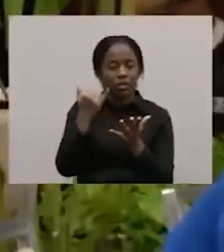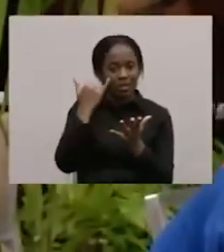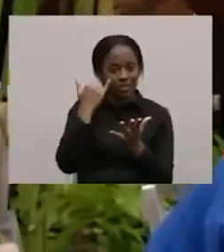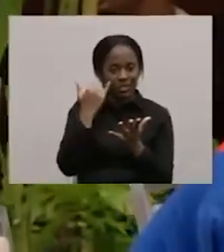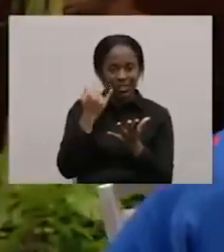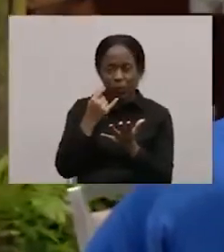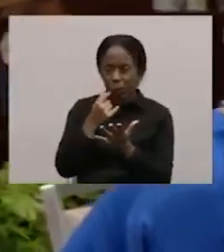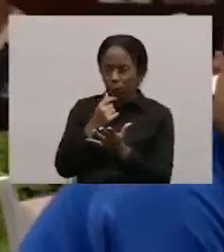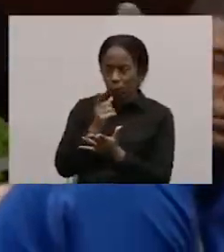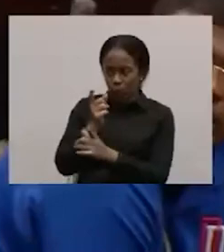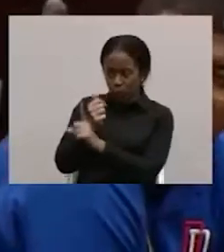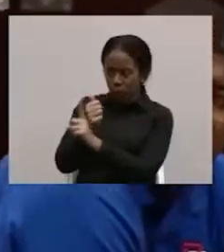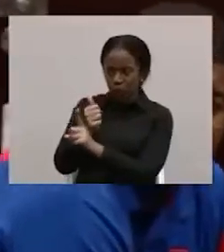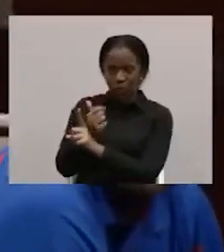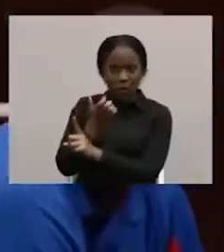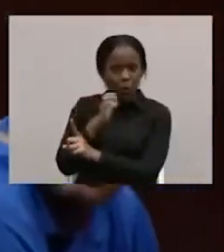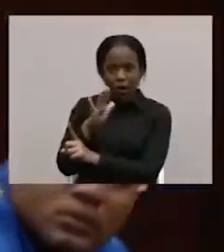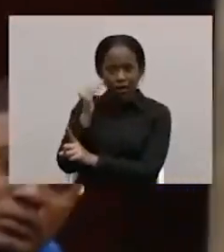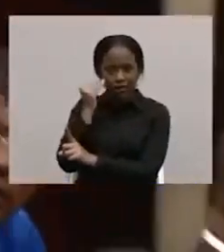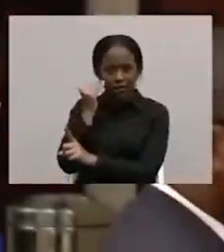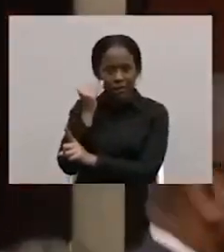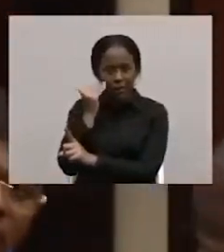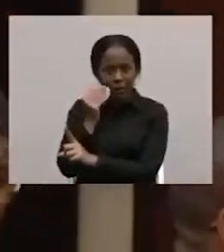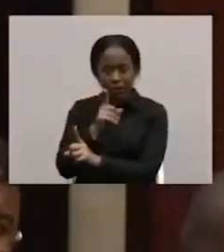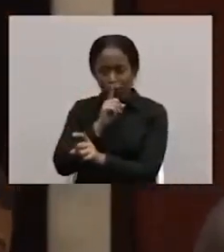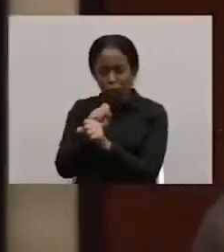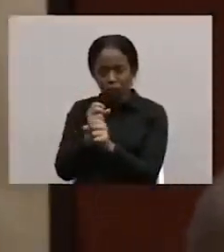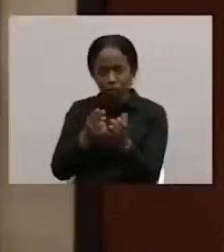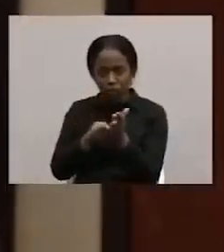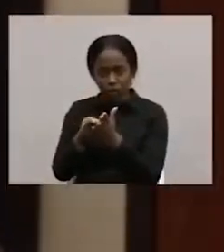periodista, porque bueno, el pueblo la va a saber.